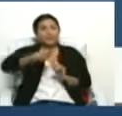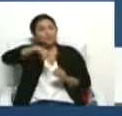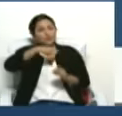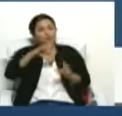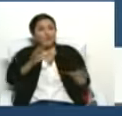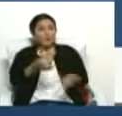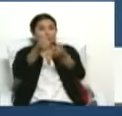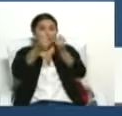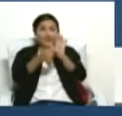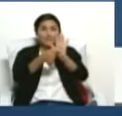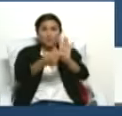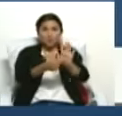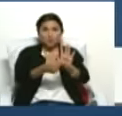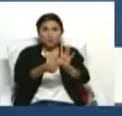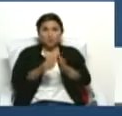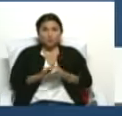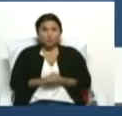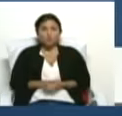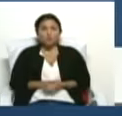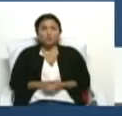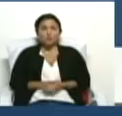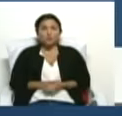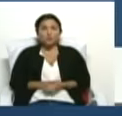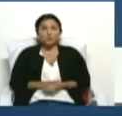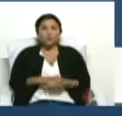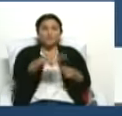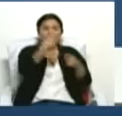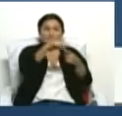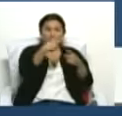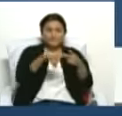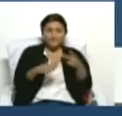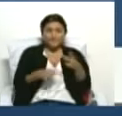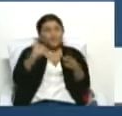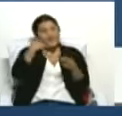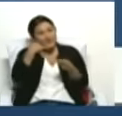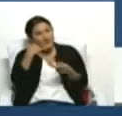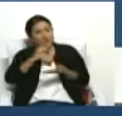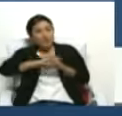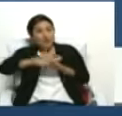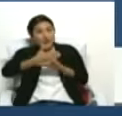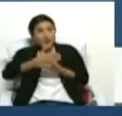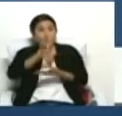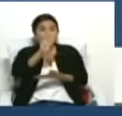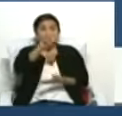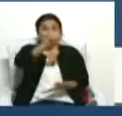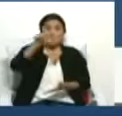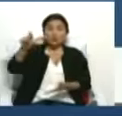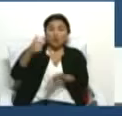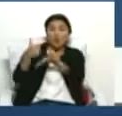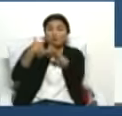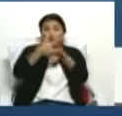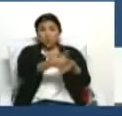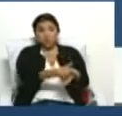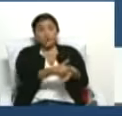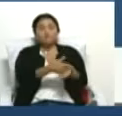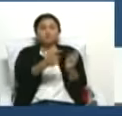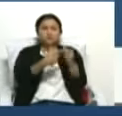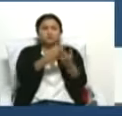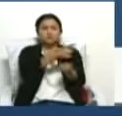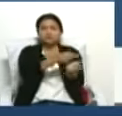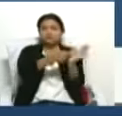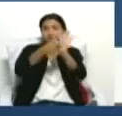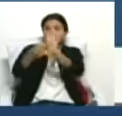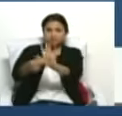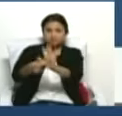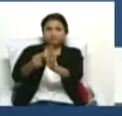recuperar dichos aparatos. Las cuatro personas que actuaron en este encubrimiento fueron presentadas y se le